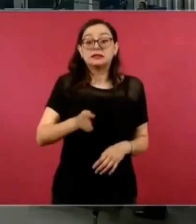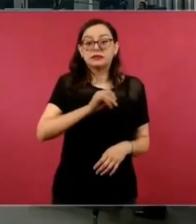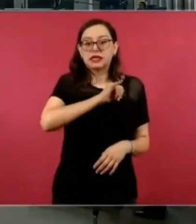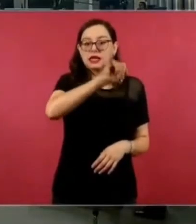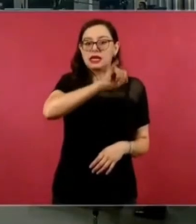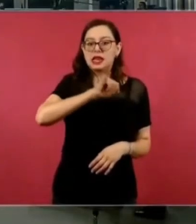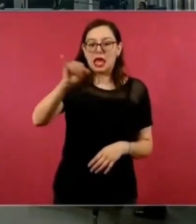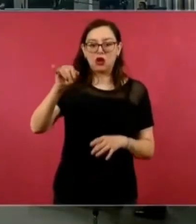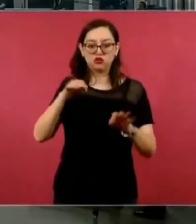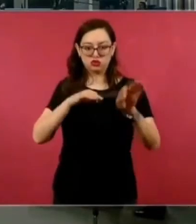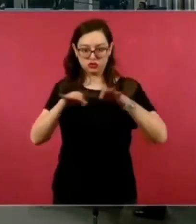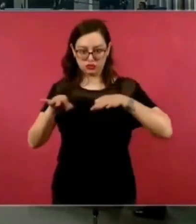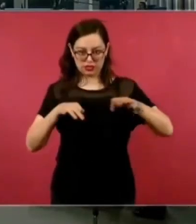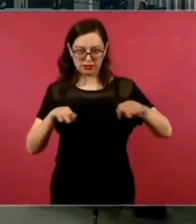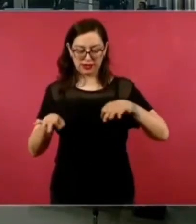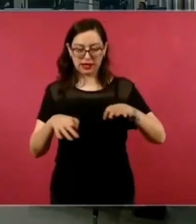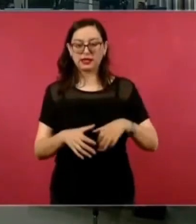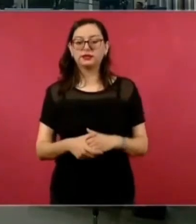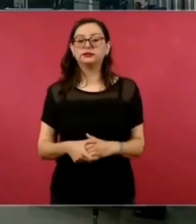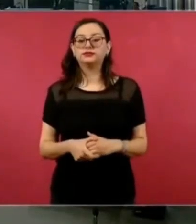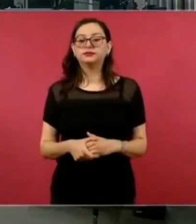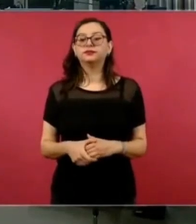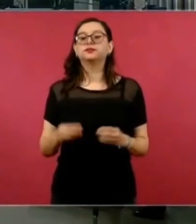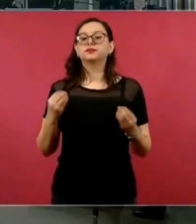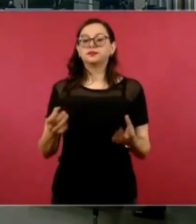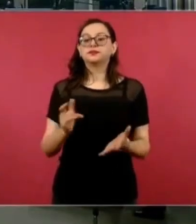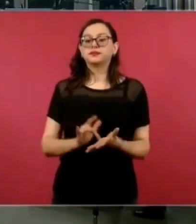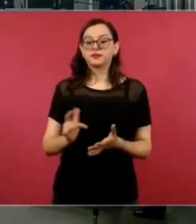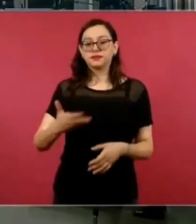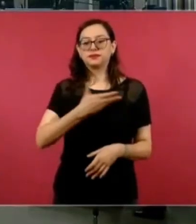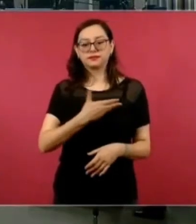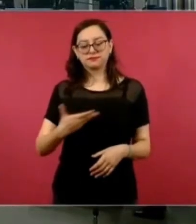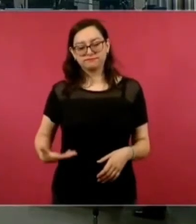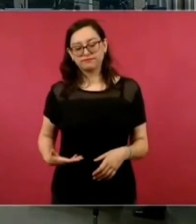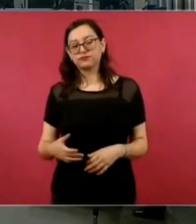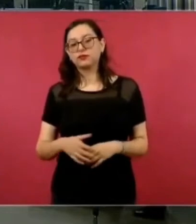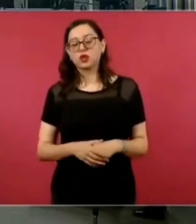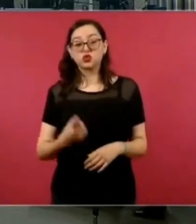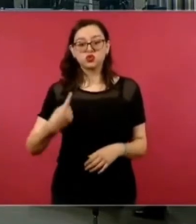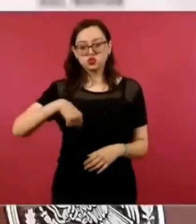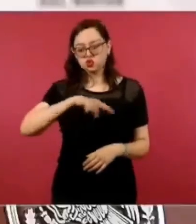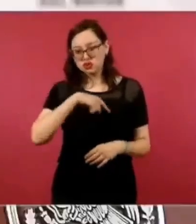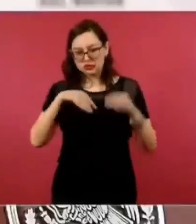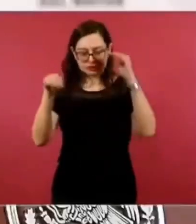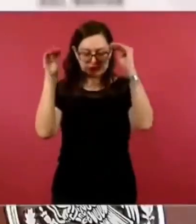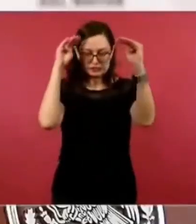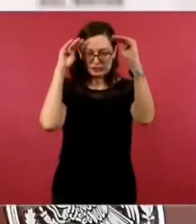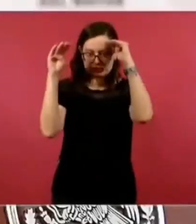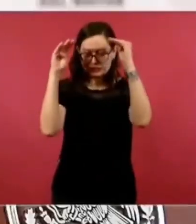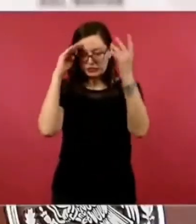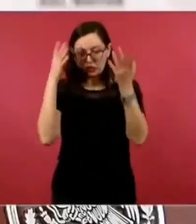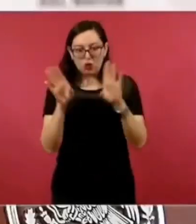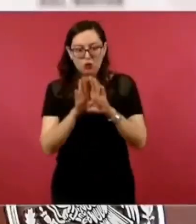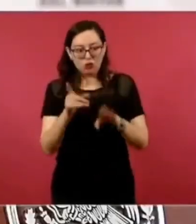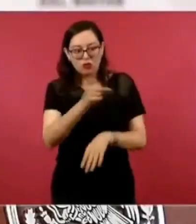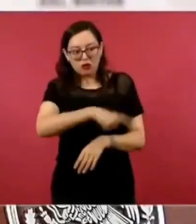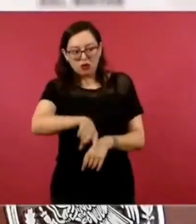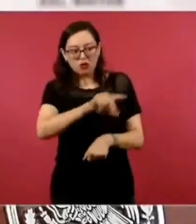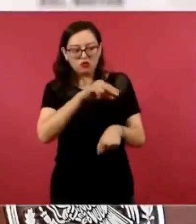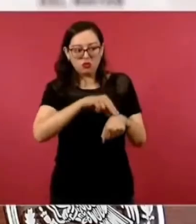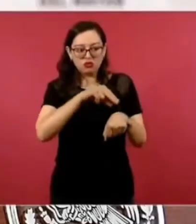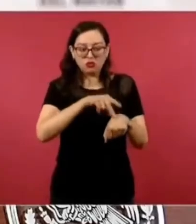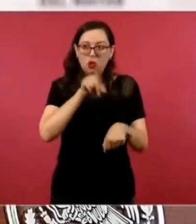Muchas gracias, presidente. Como se ha mencionado, pues se han buscado diferentes estímulos, incentivos